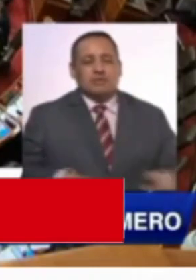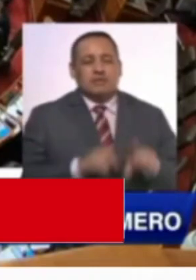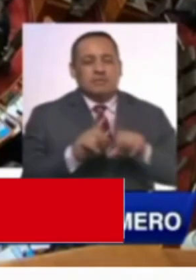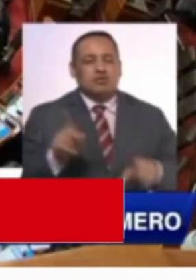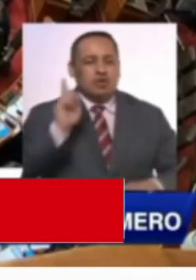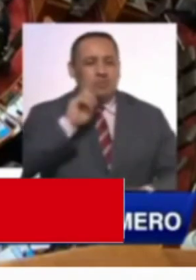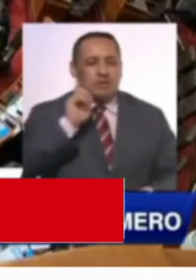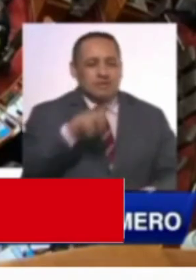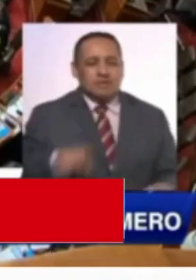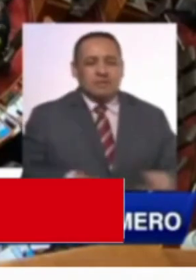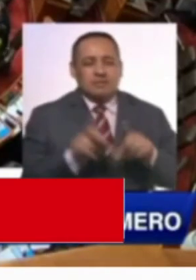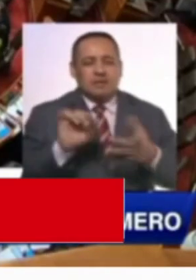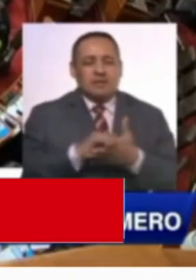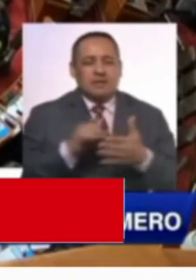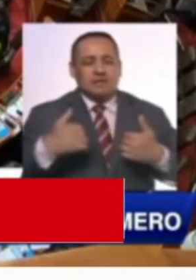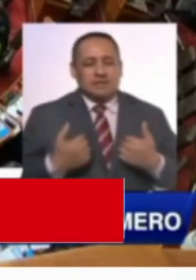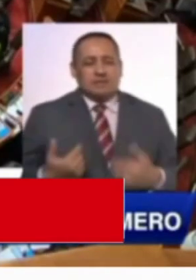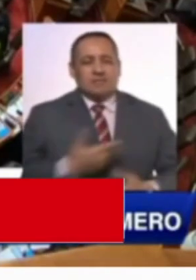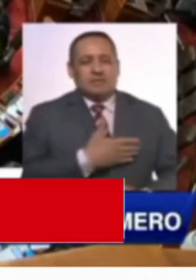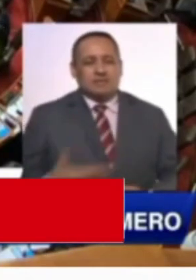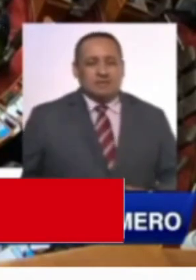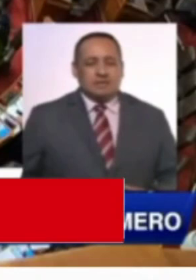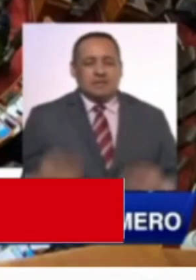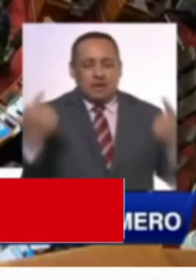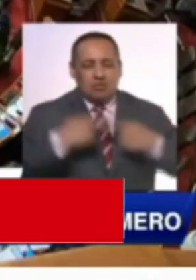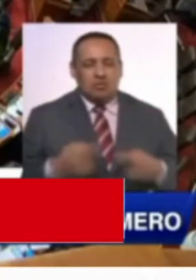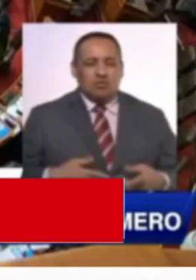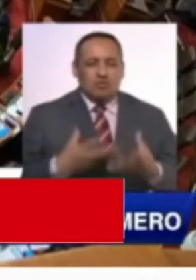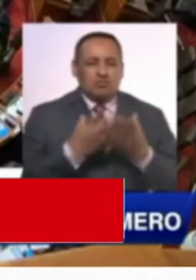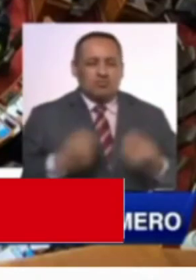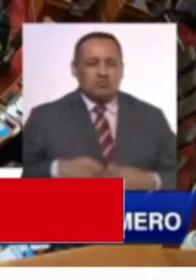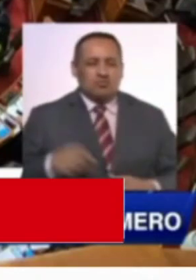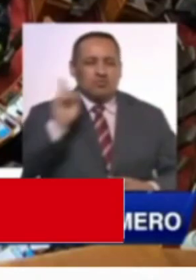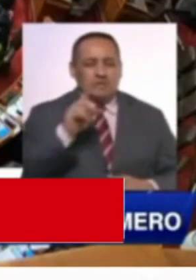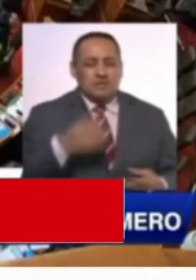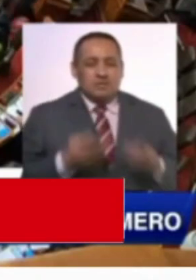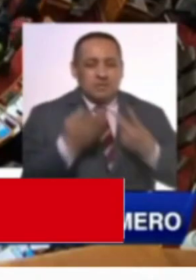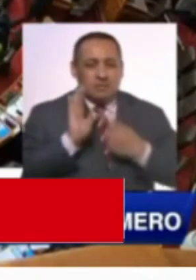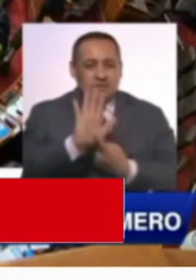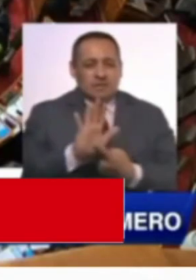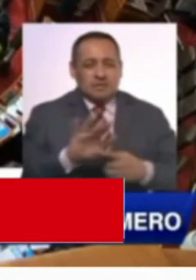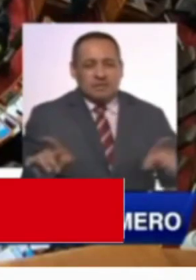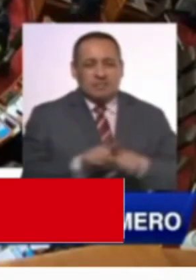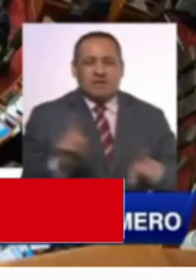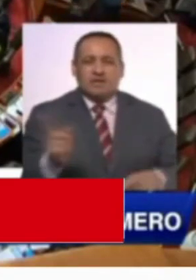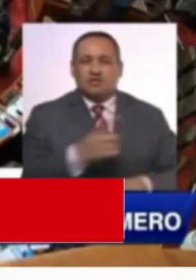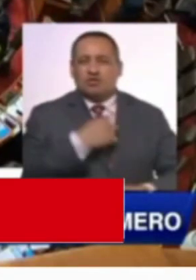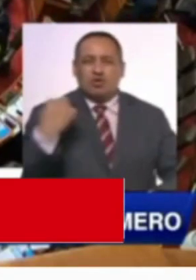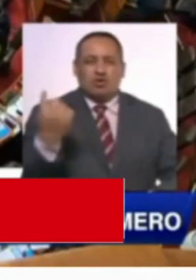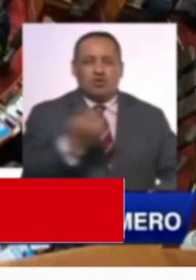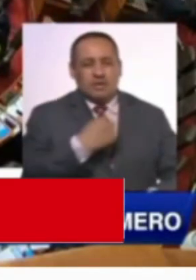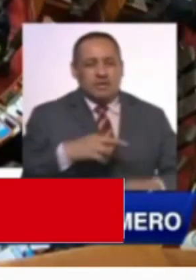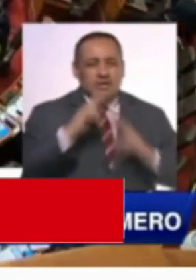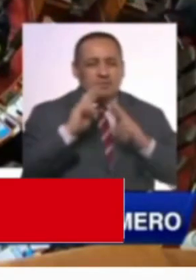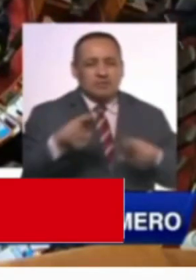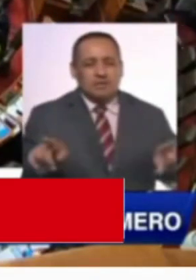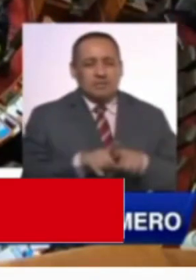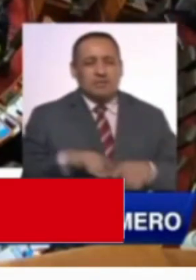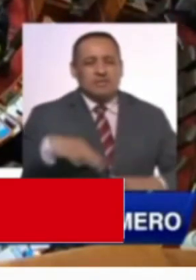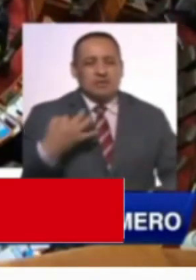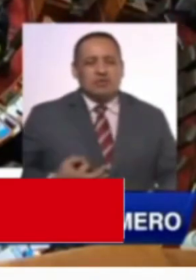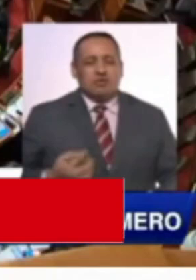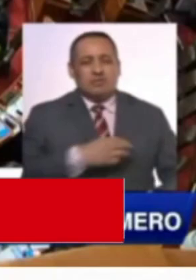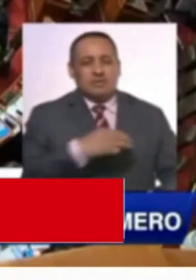mentir sin embargo presidente el cinismo y la mentira exhibidas en todas sus respuestas por el señor